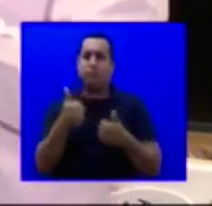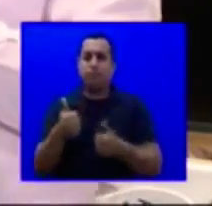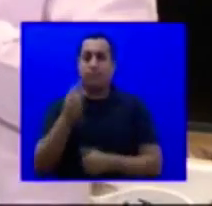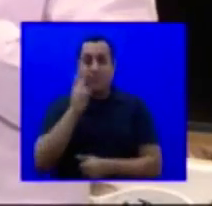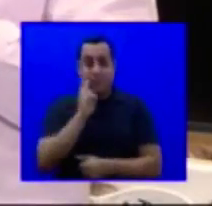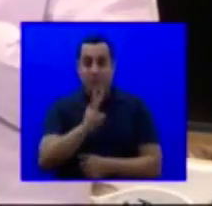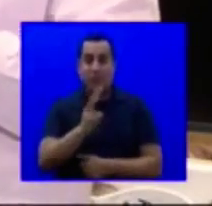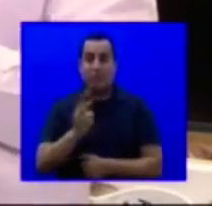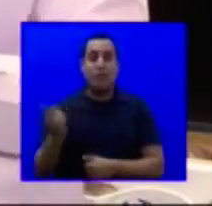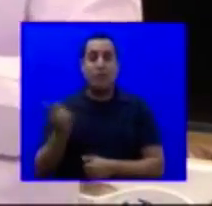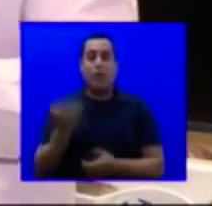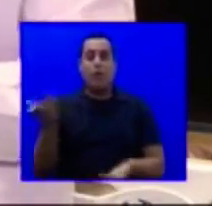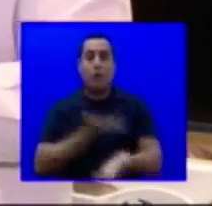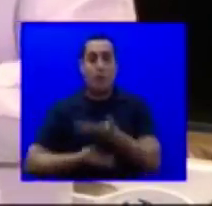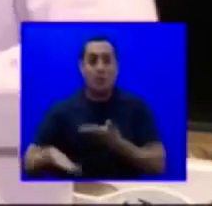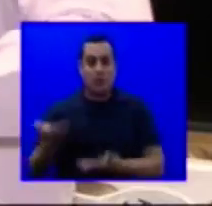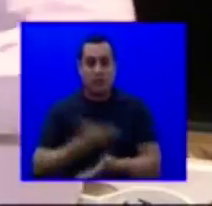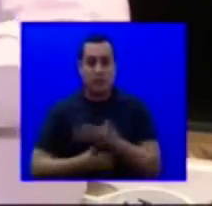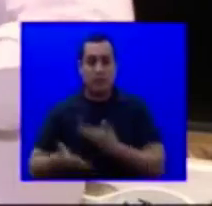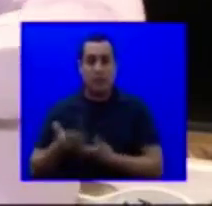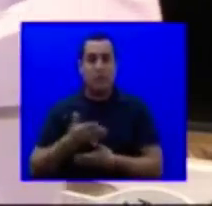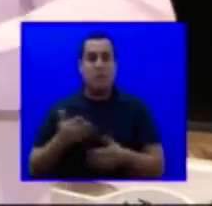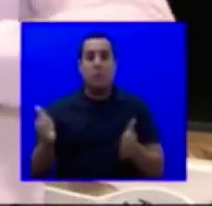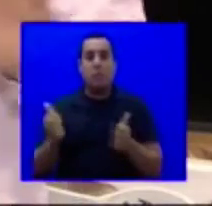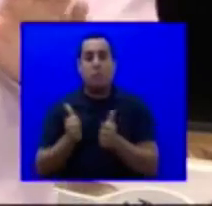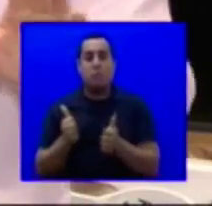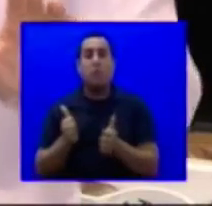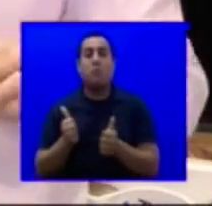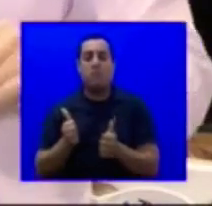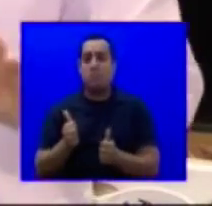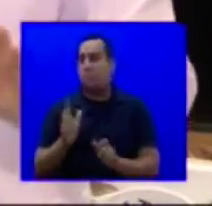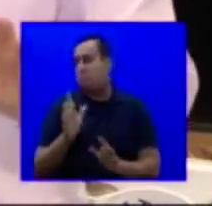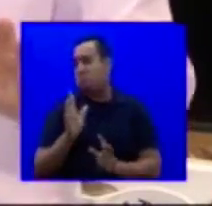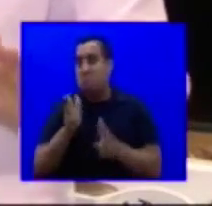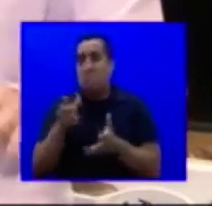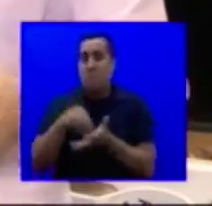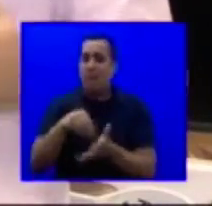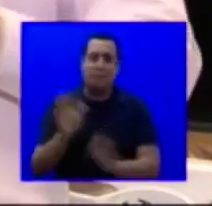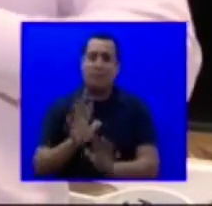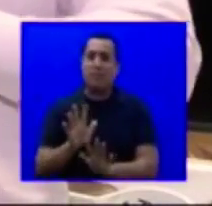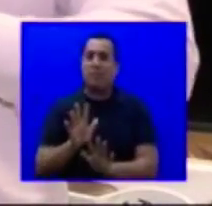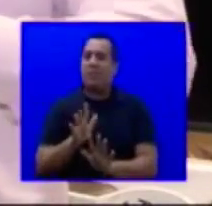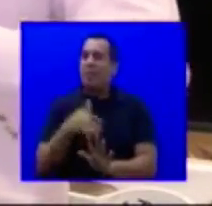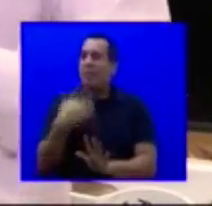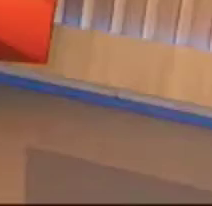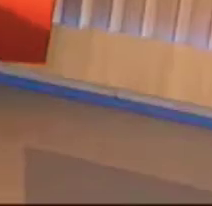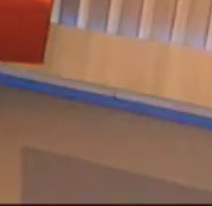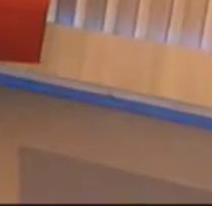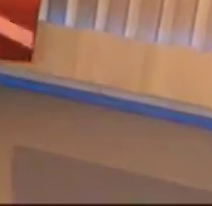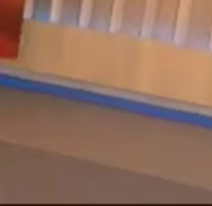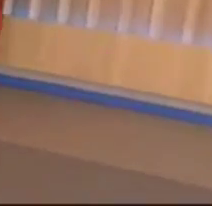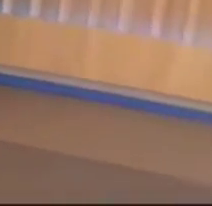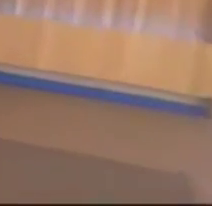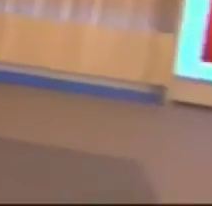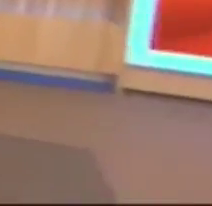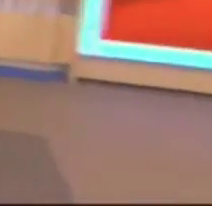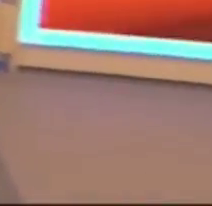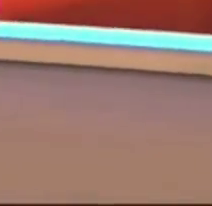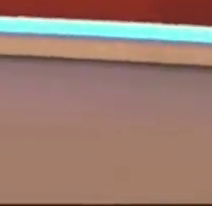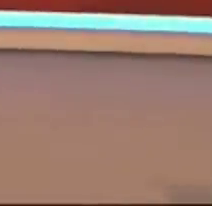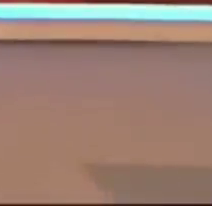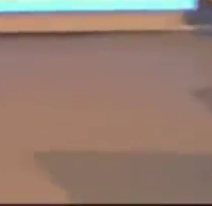ambos compartiendo redacción. No digo más nada, no digo más nada, ya se van a enterar. Ahora bien.